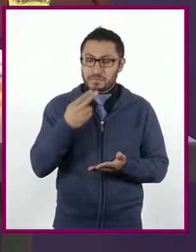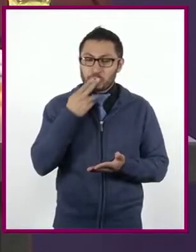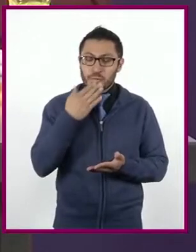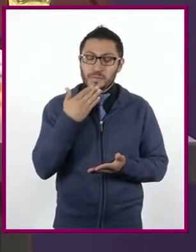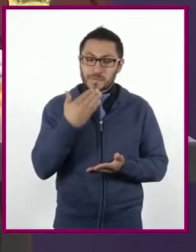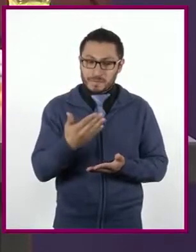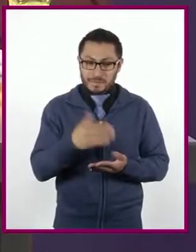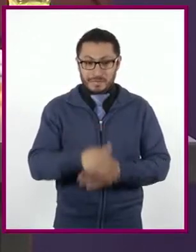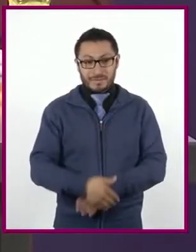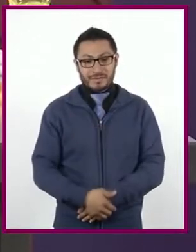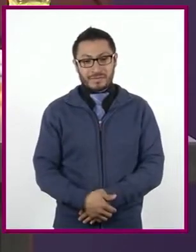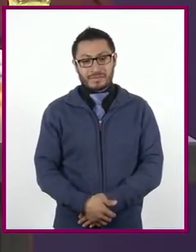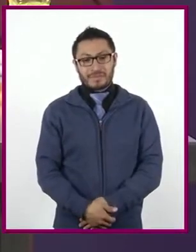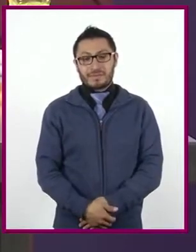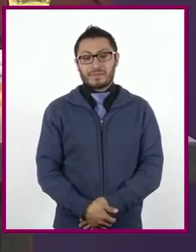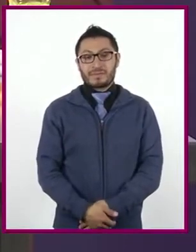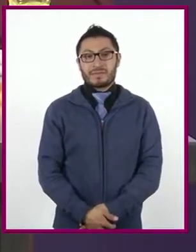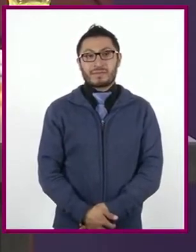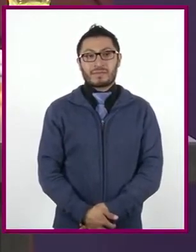en la reacción.